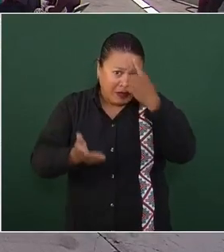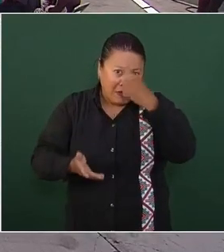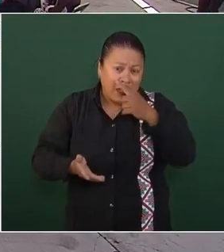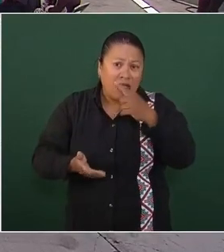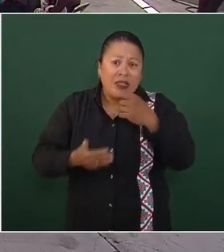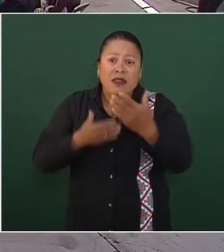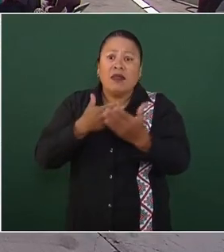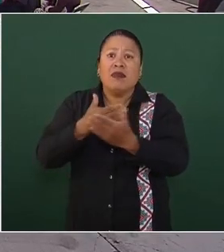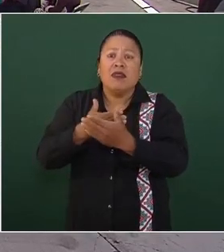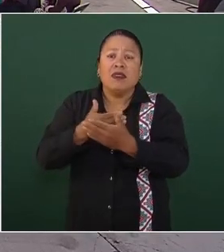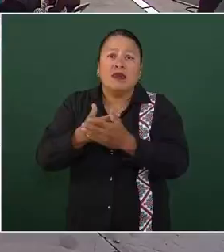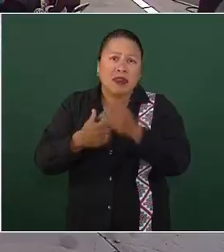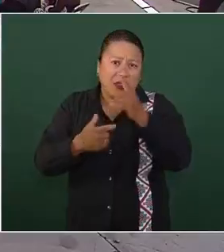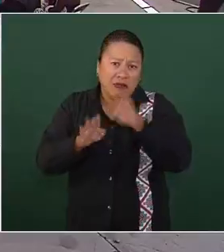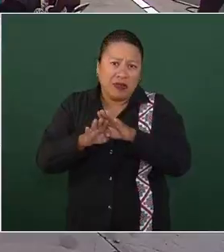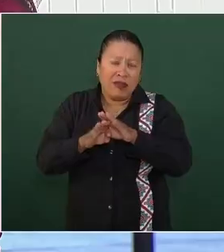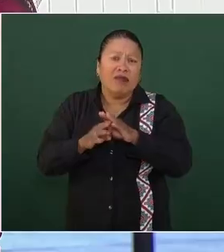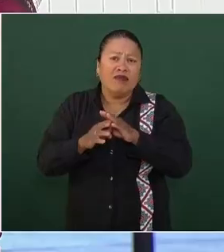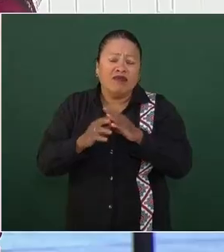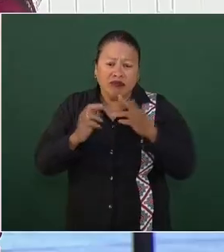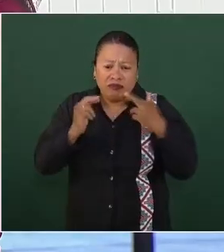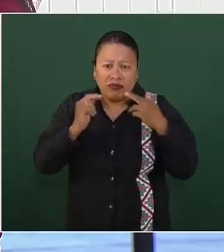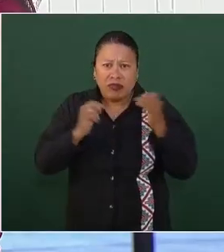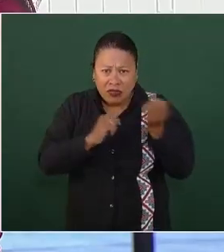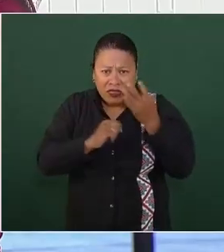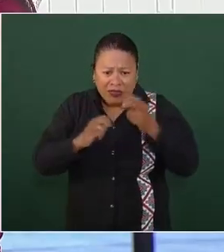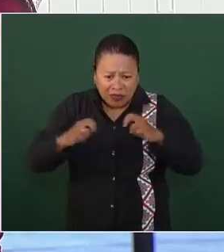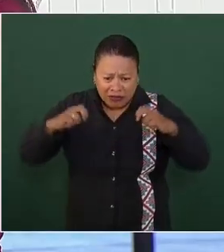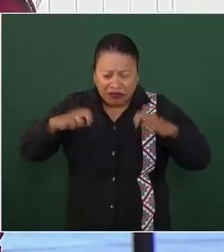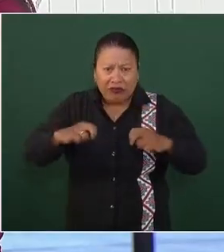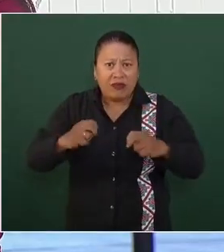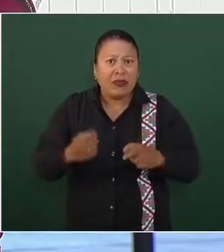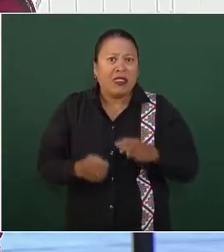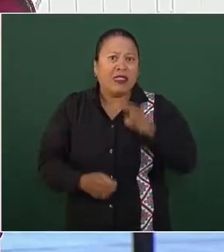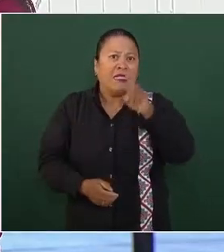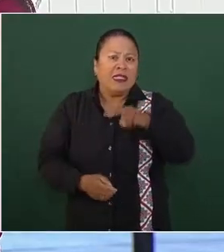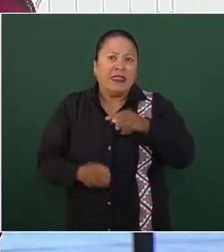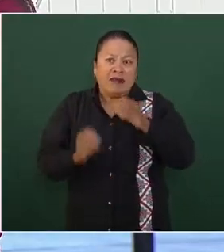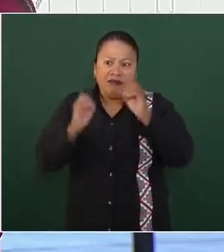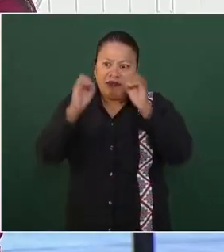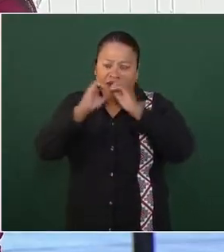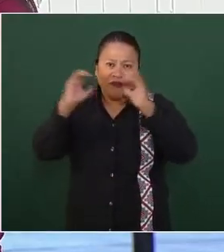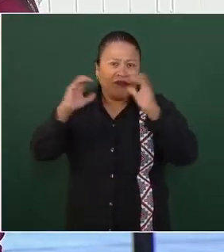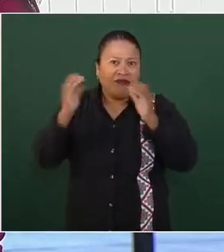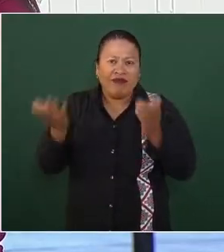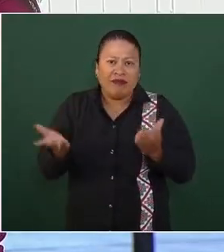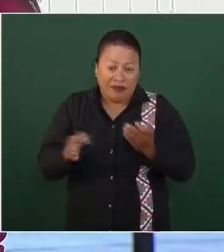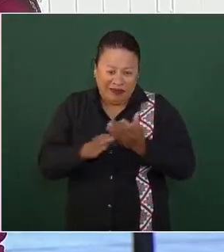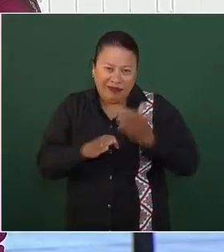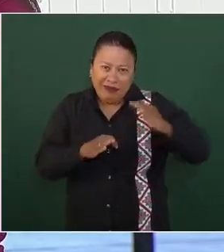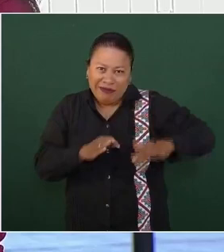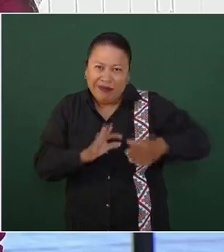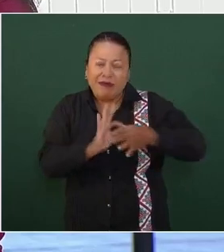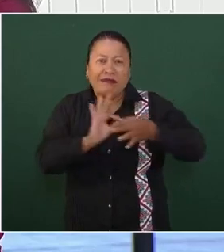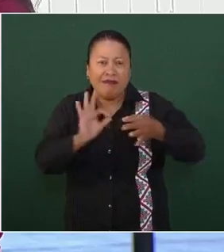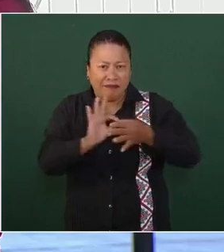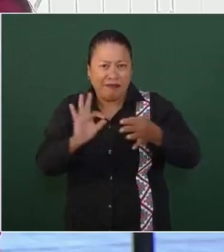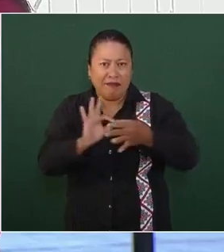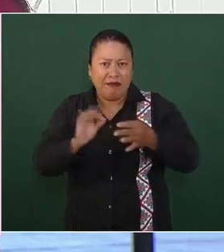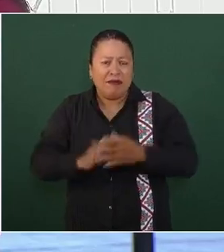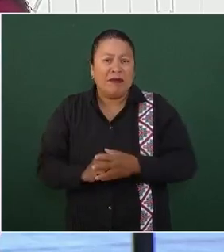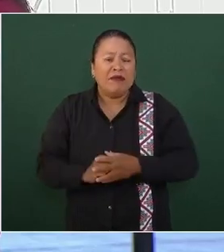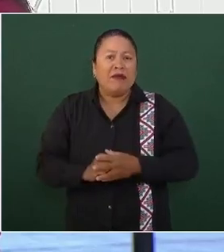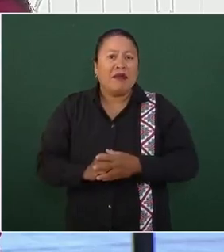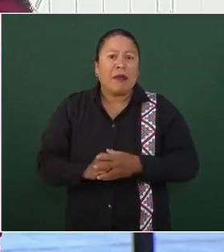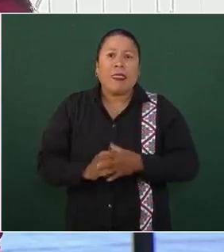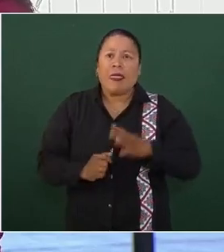siguiente audiencia esto es realmente increíble con lo anterior exhibe